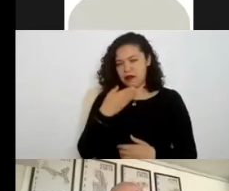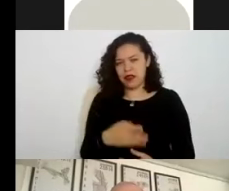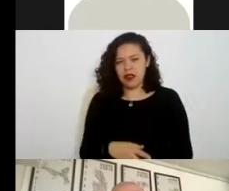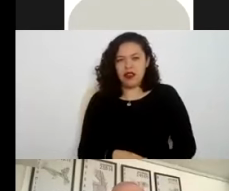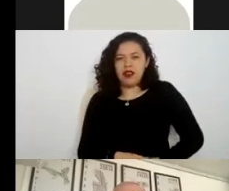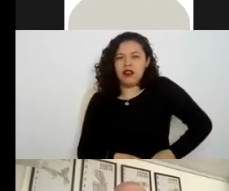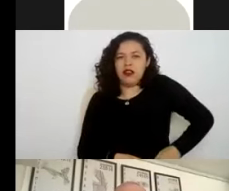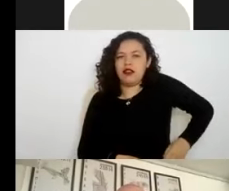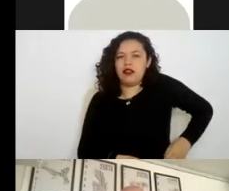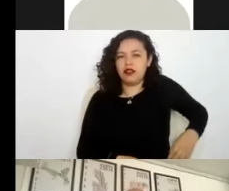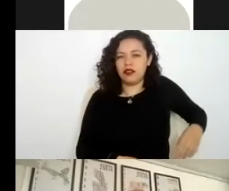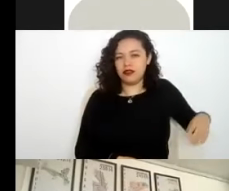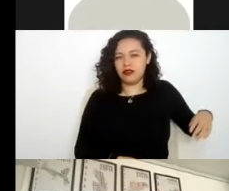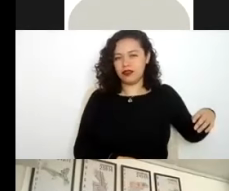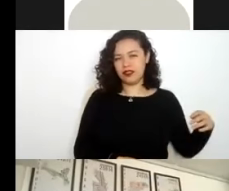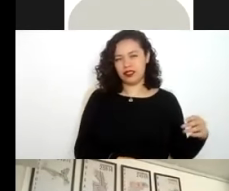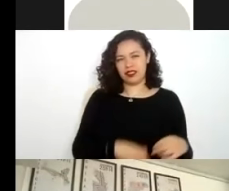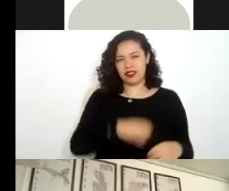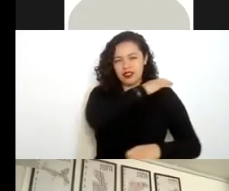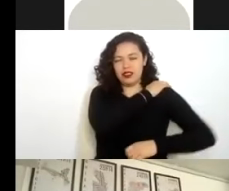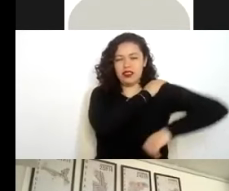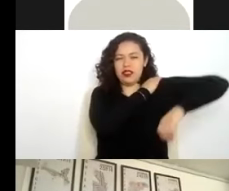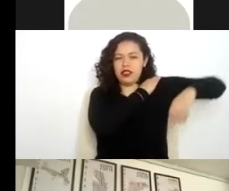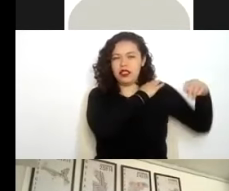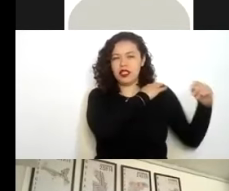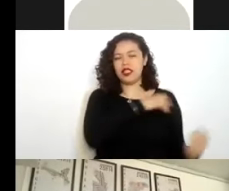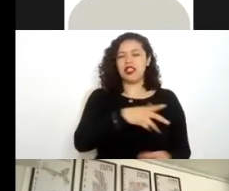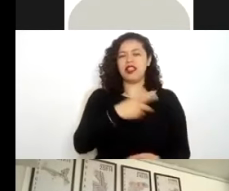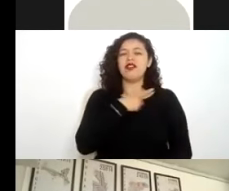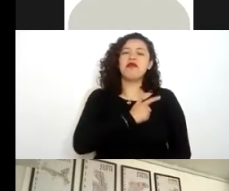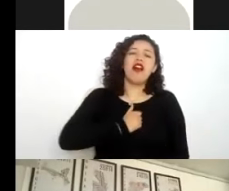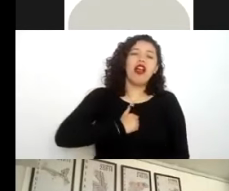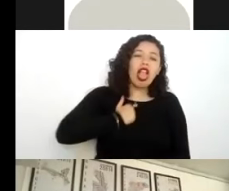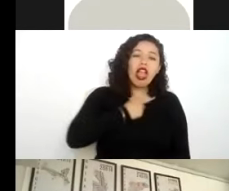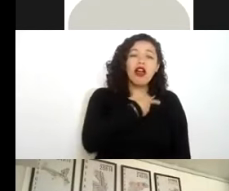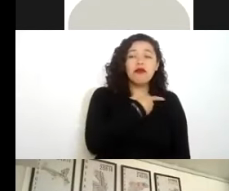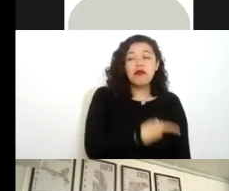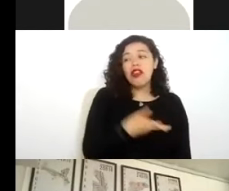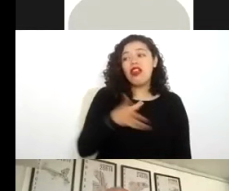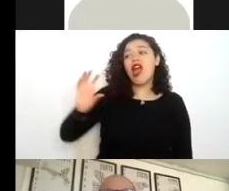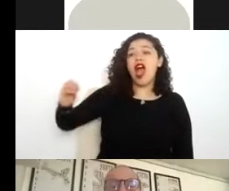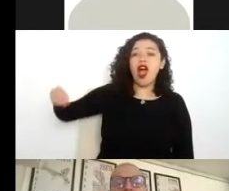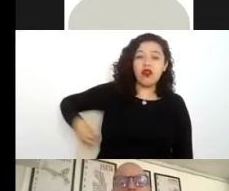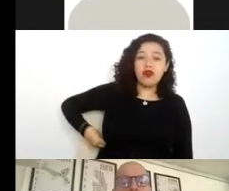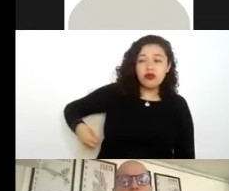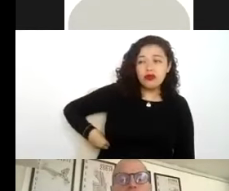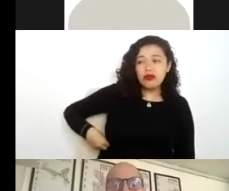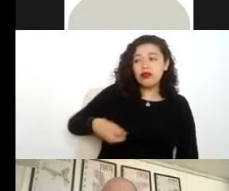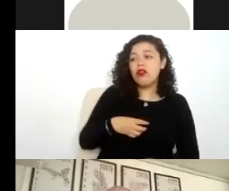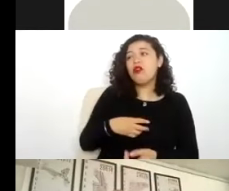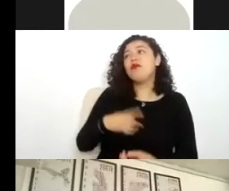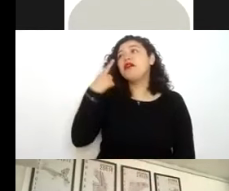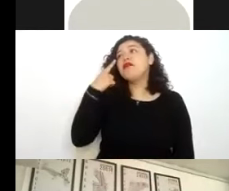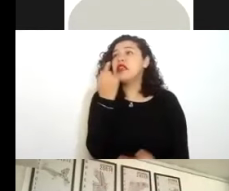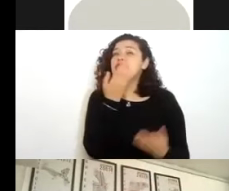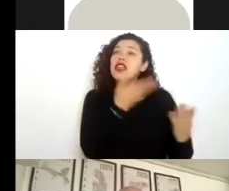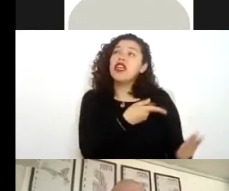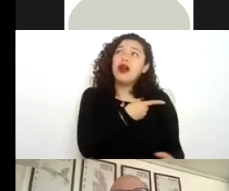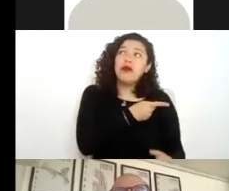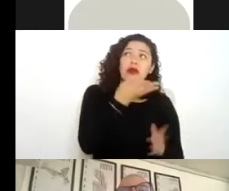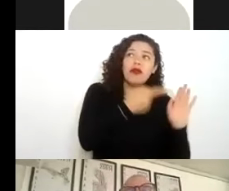ese mensaje, un poquito de lástima, de pena, de culpa, a cambiar un tema y un mensaje motivacional